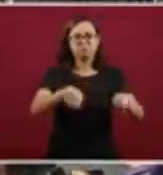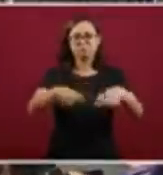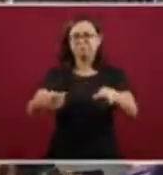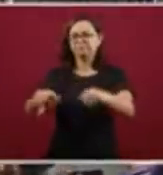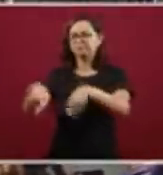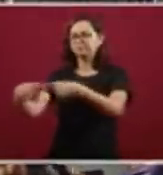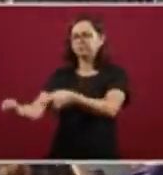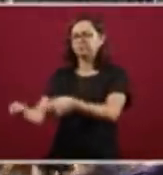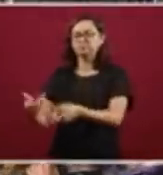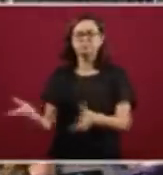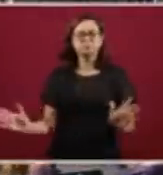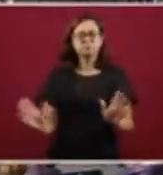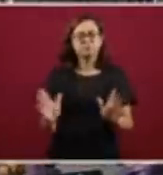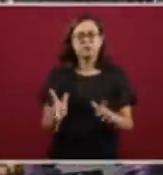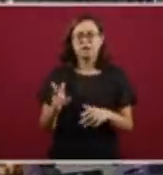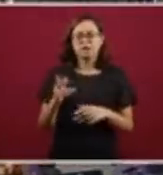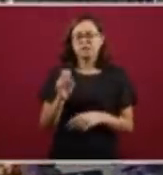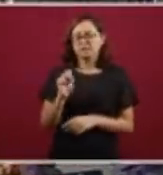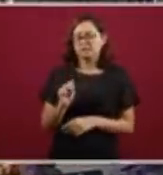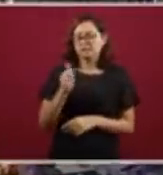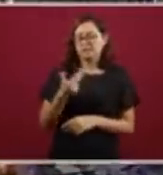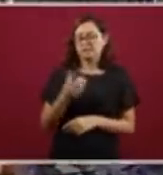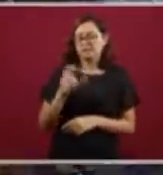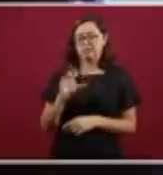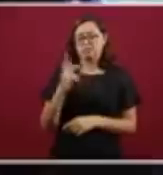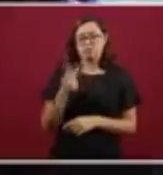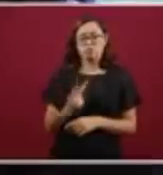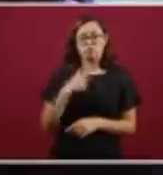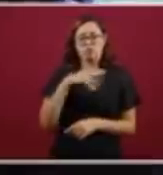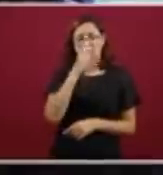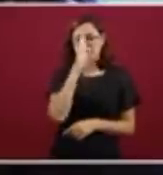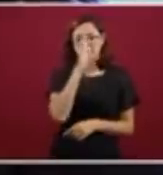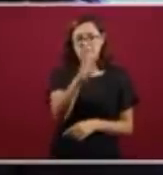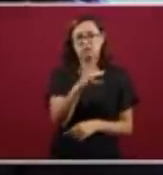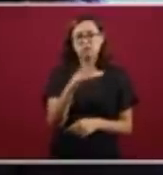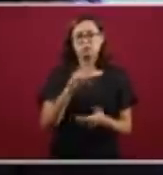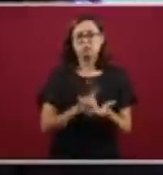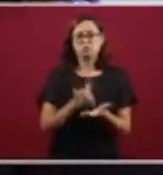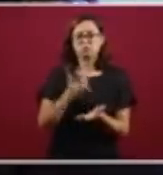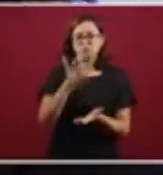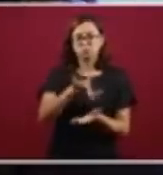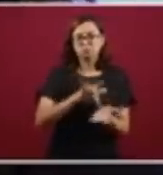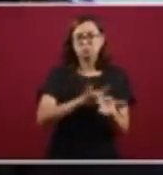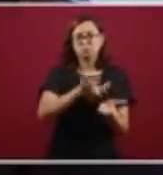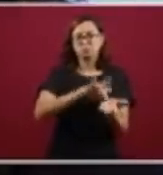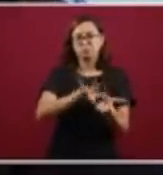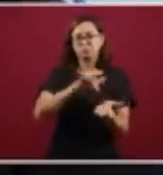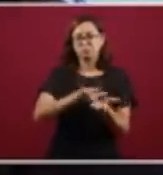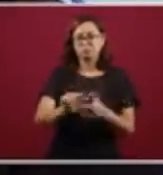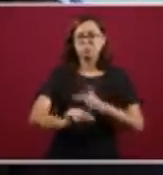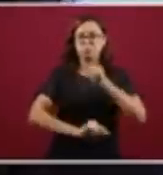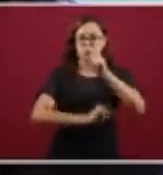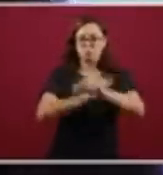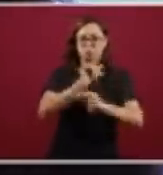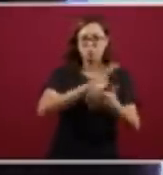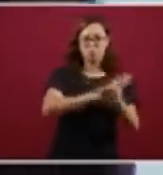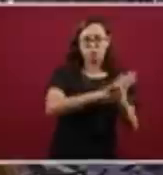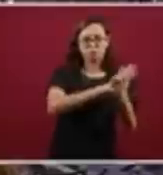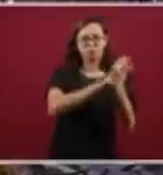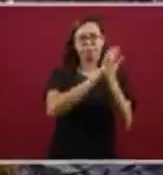presidente, prácticamente de Hacienda directamente a quien participa el programa, pero se está migrando a ese sistema